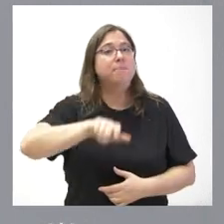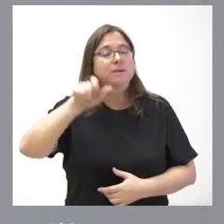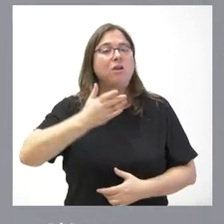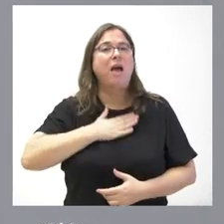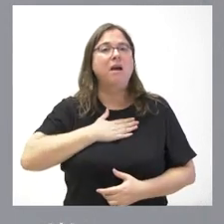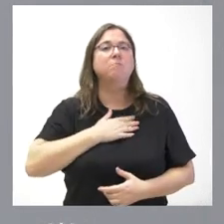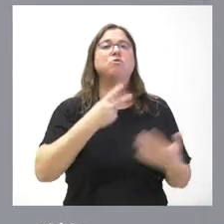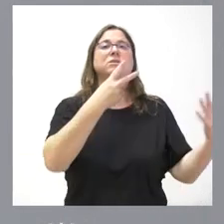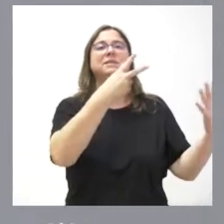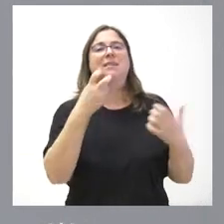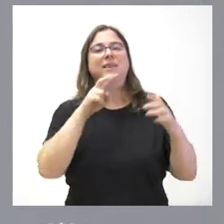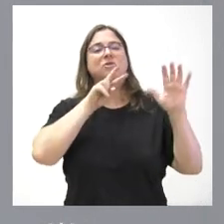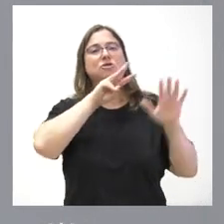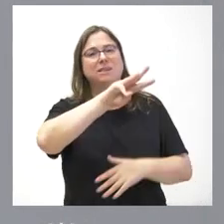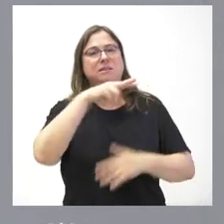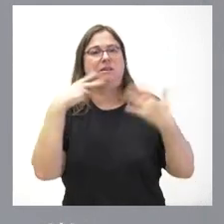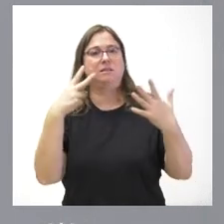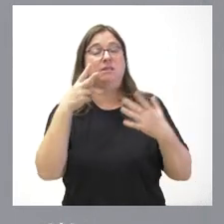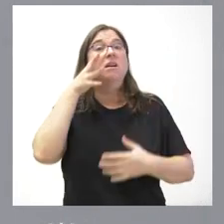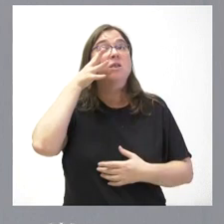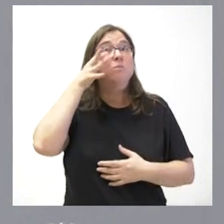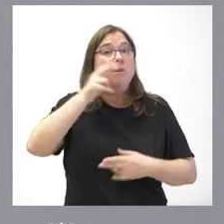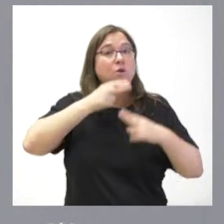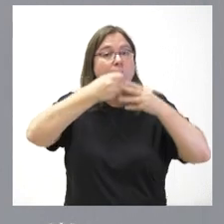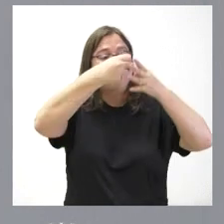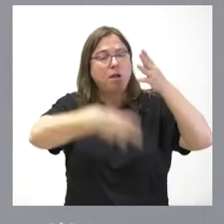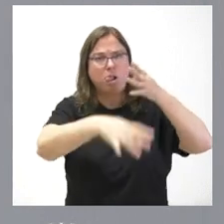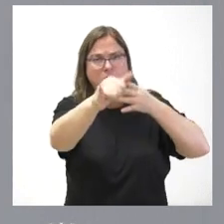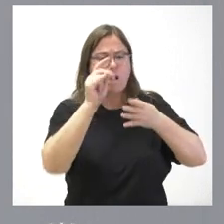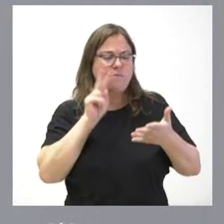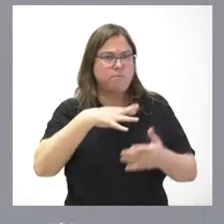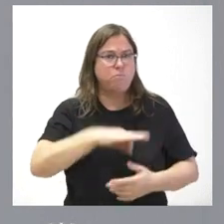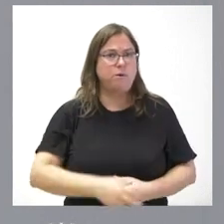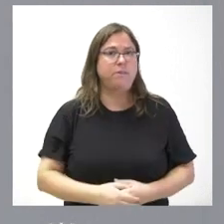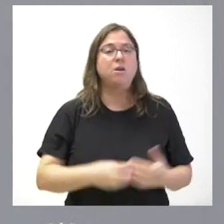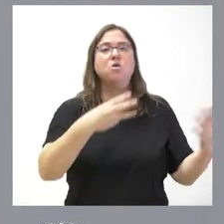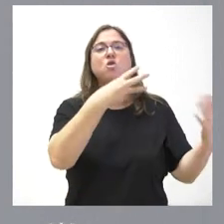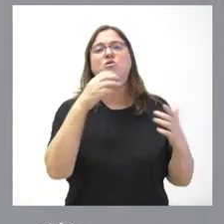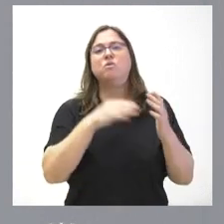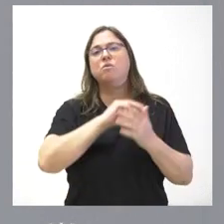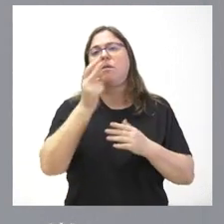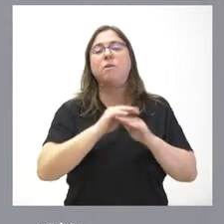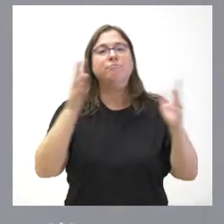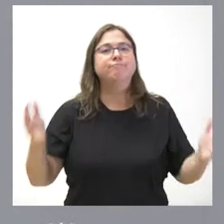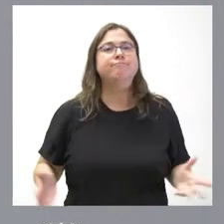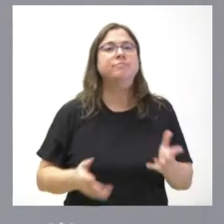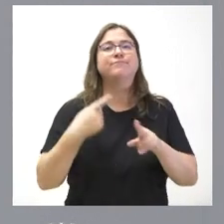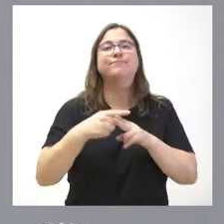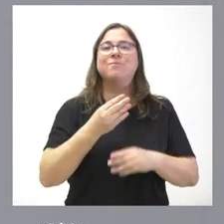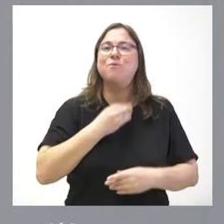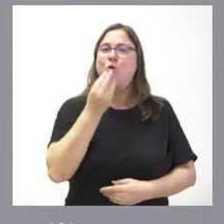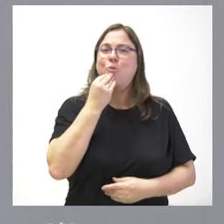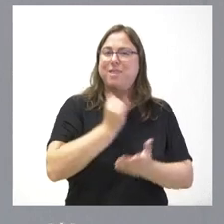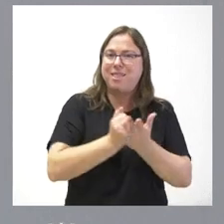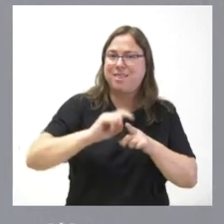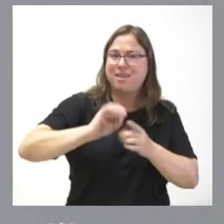propietarios la relación de términos municipales lo tienen ustedes en la documentación 800000 para promocionar los productos agroalimentarios de Castilla